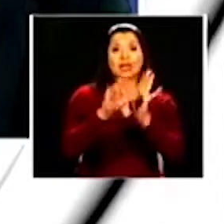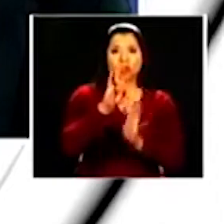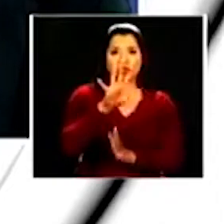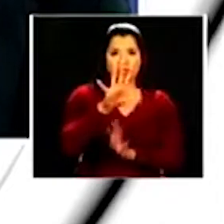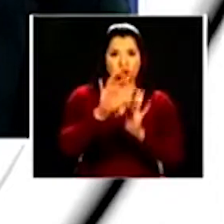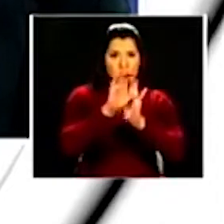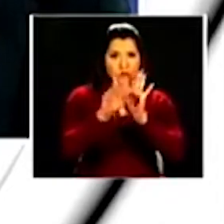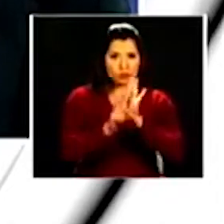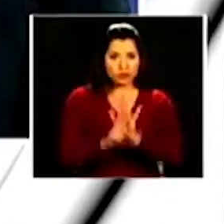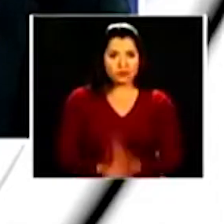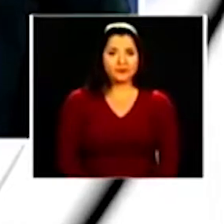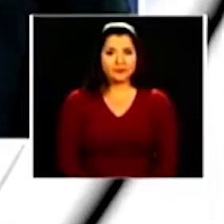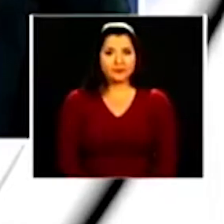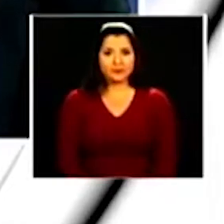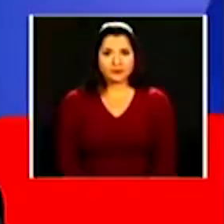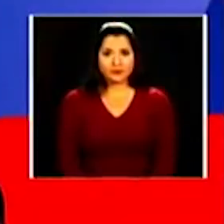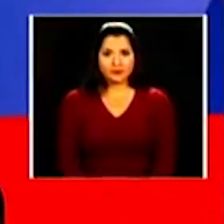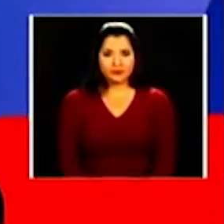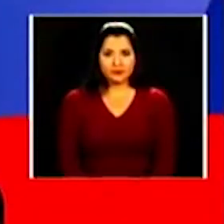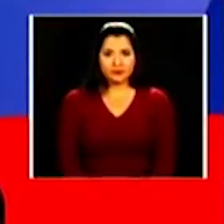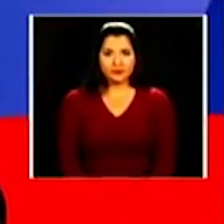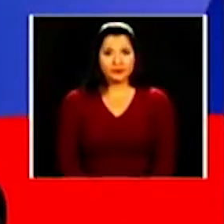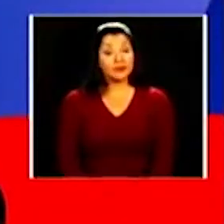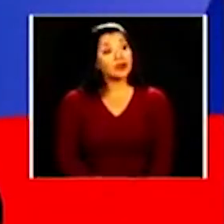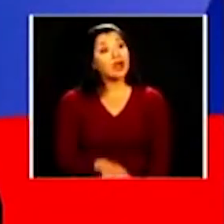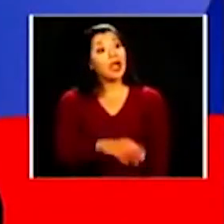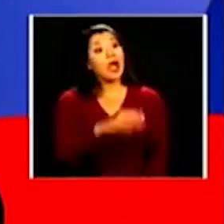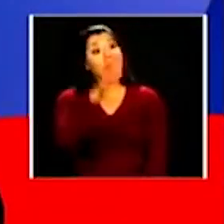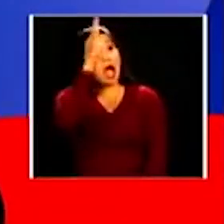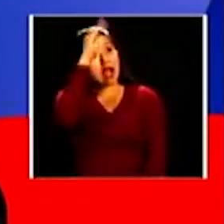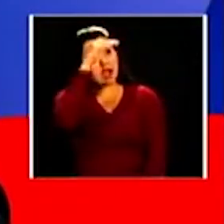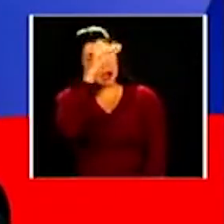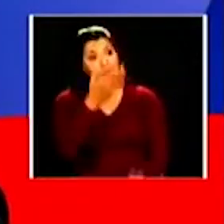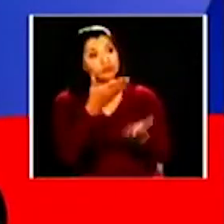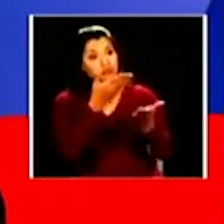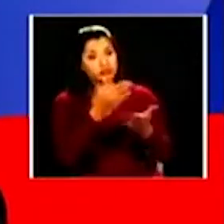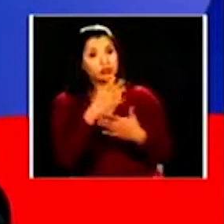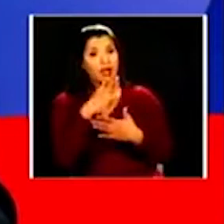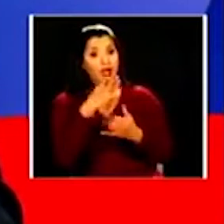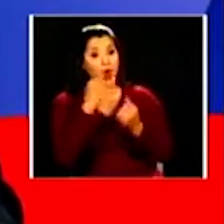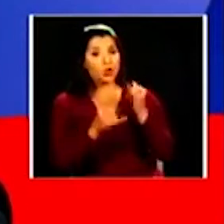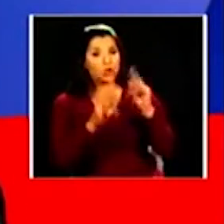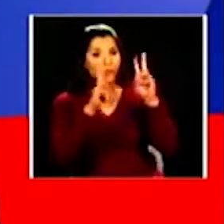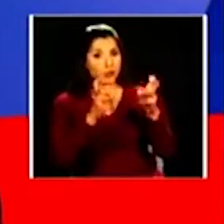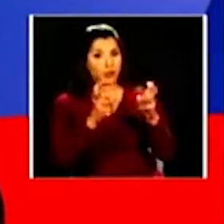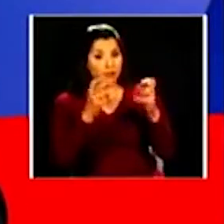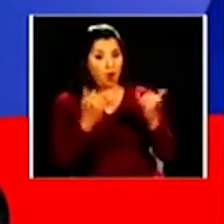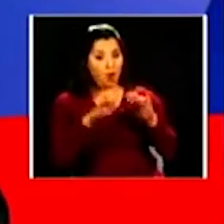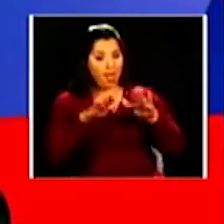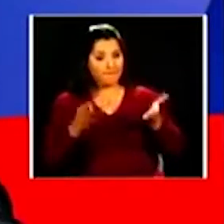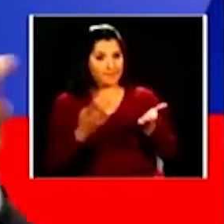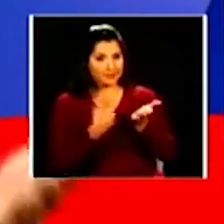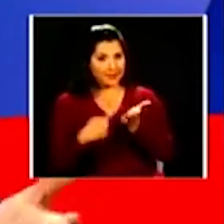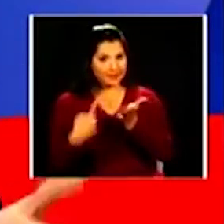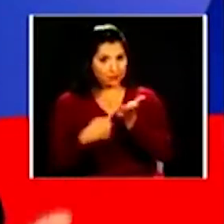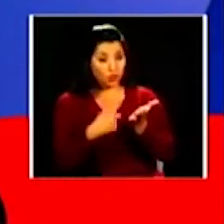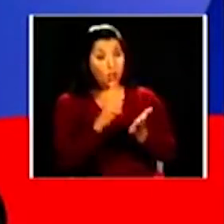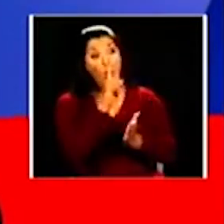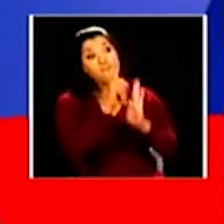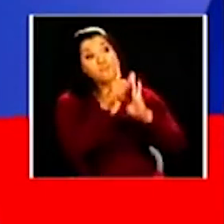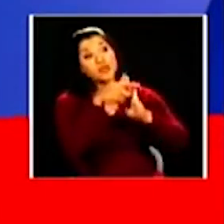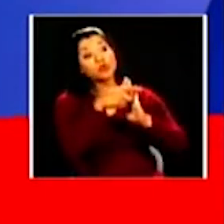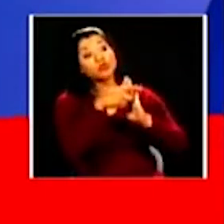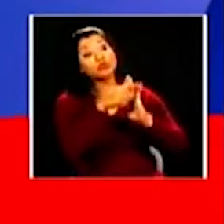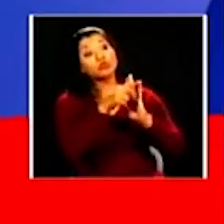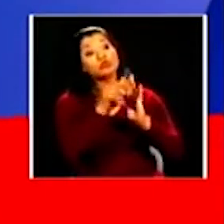Constitución Política. Bien, don Carlos, es el turno para que usted plantee el último tema en esta mesa de discusión. Le reitero, 1 minuto para usted, 2